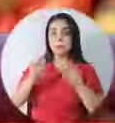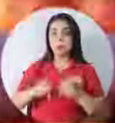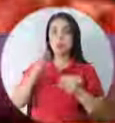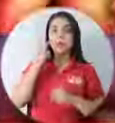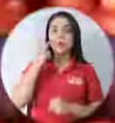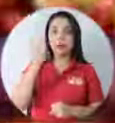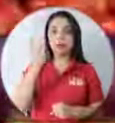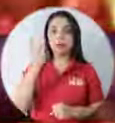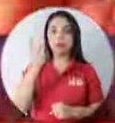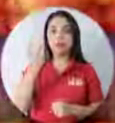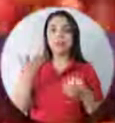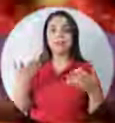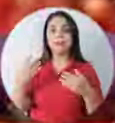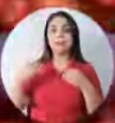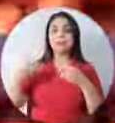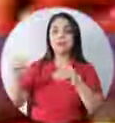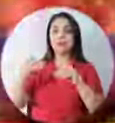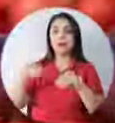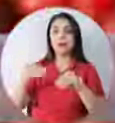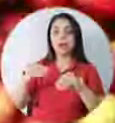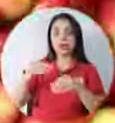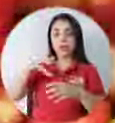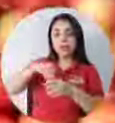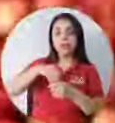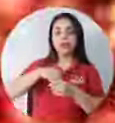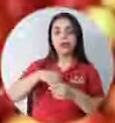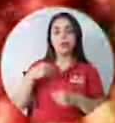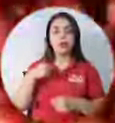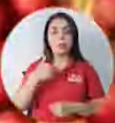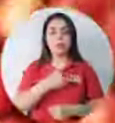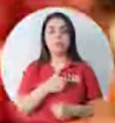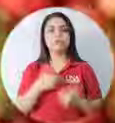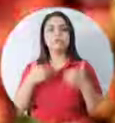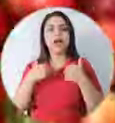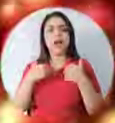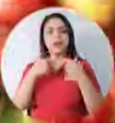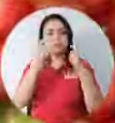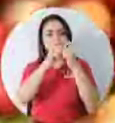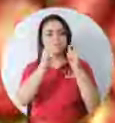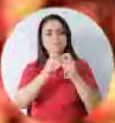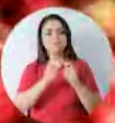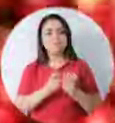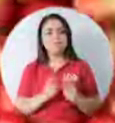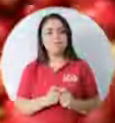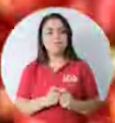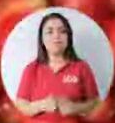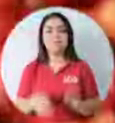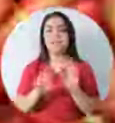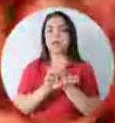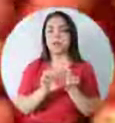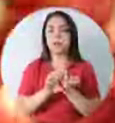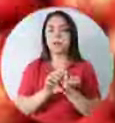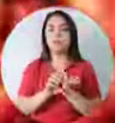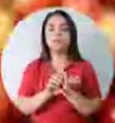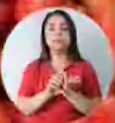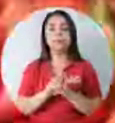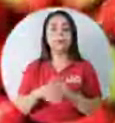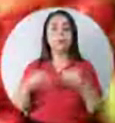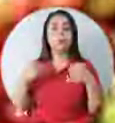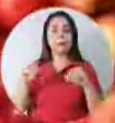uno puede visualizar al acercarse a este es que el mercado interno nuestro es tiene sus particularidades. Digamos, es un mercado